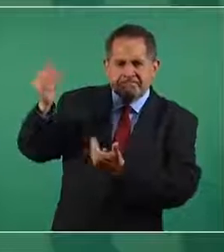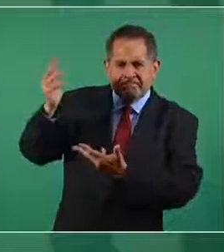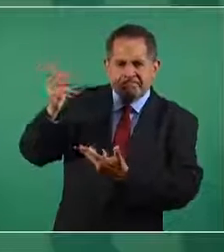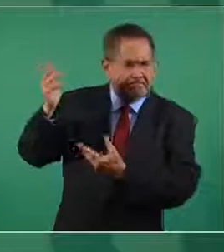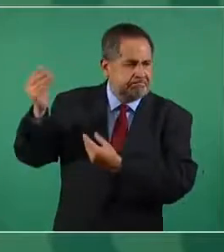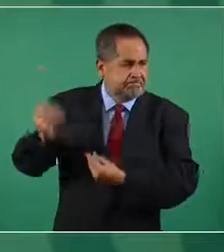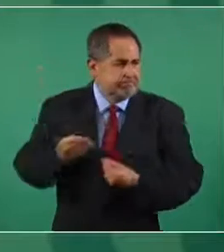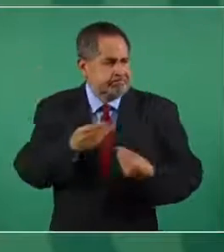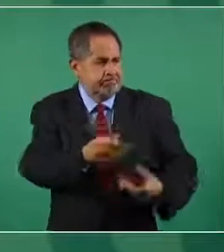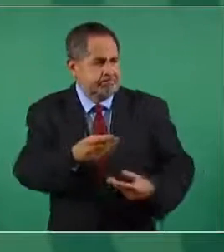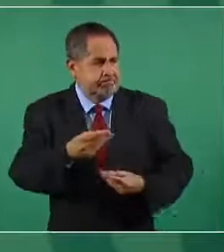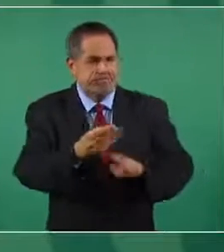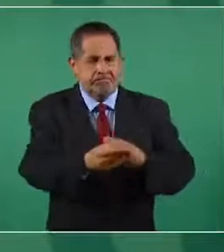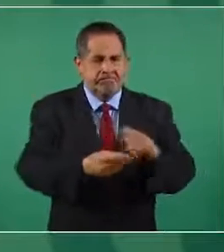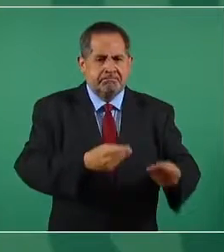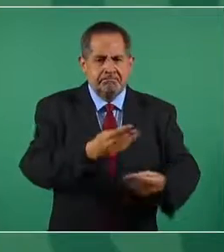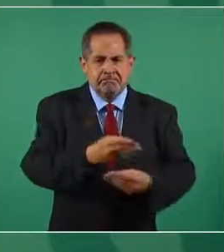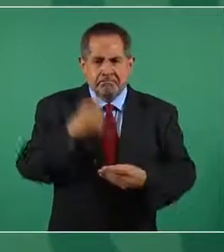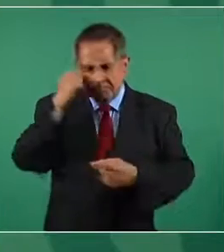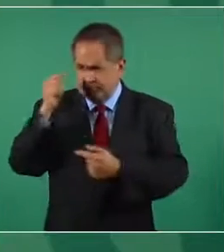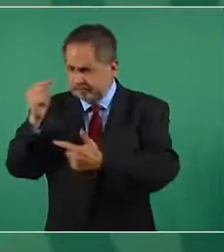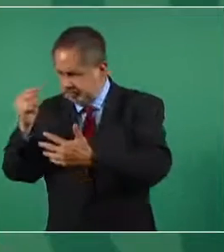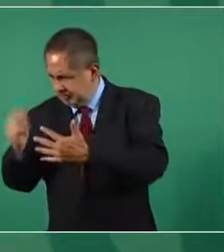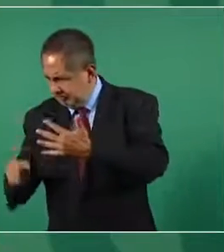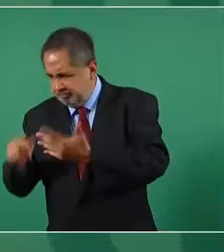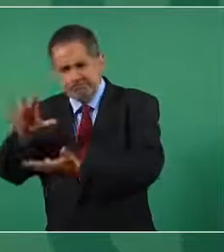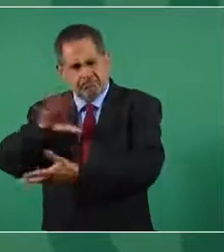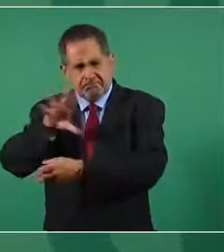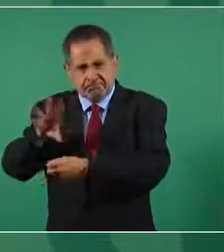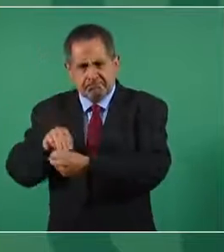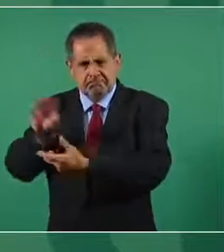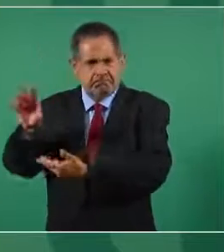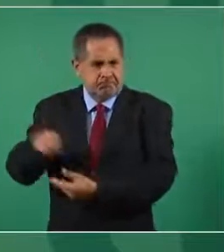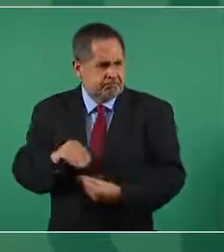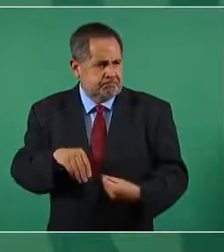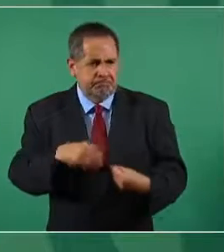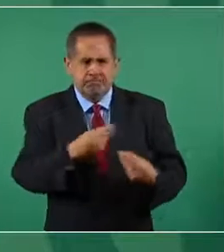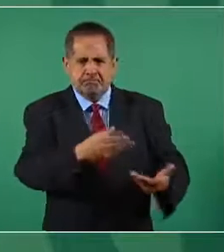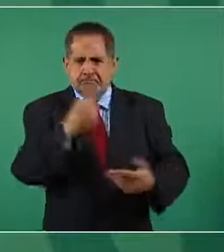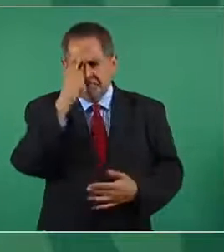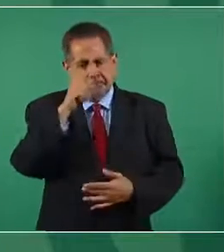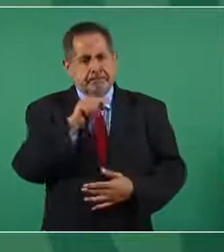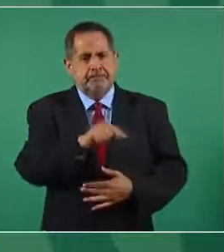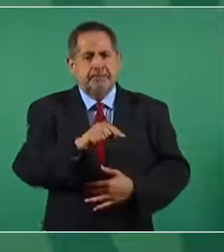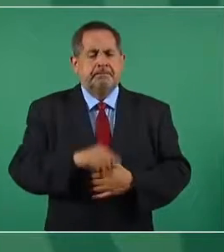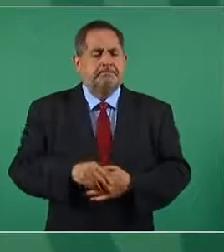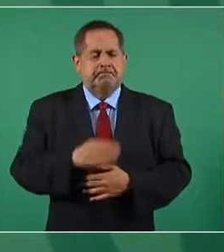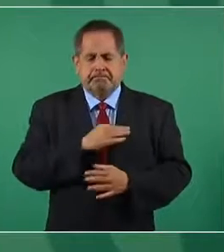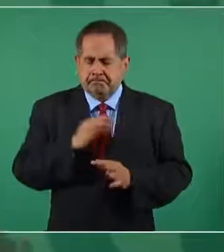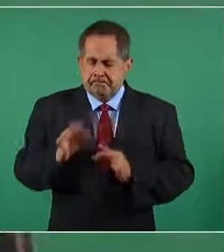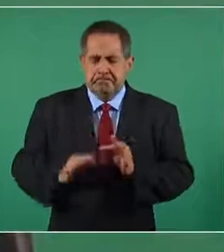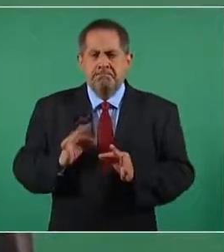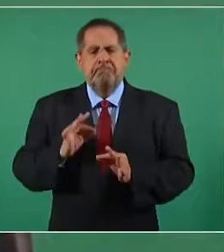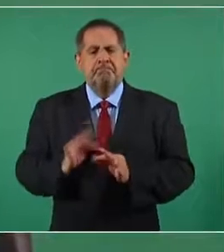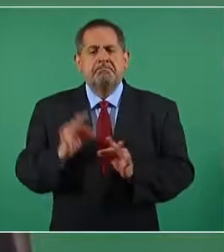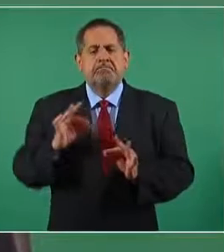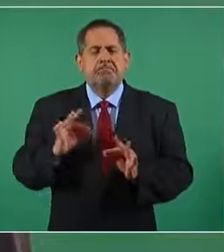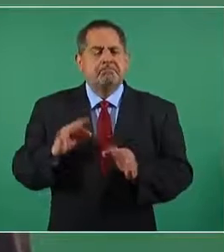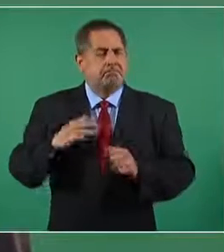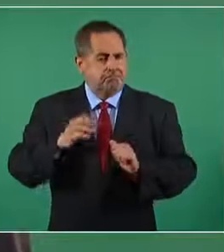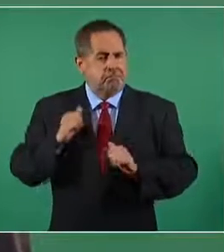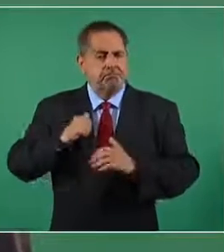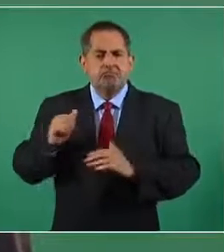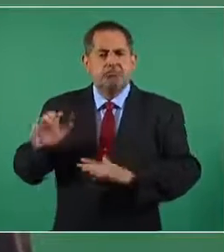con todos los medicamentos y cumplir con el